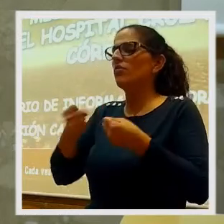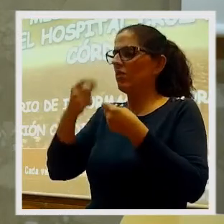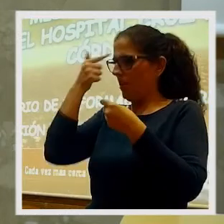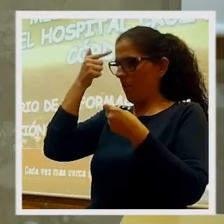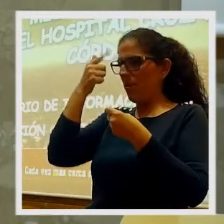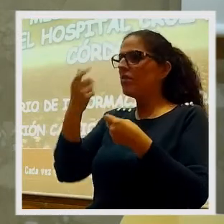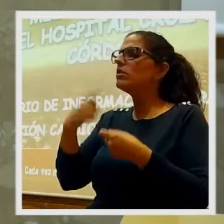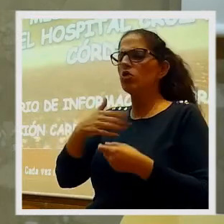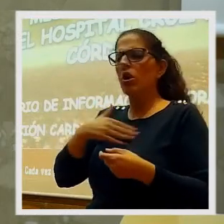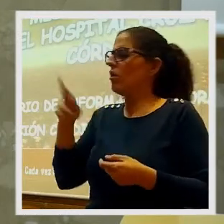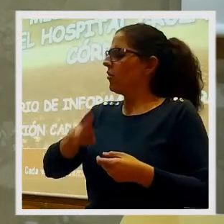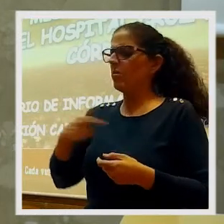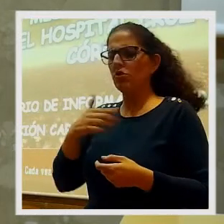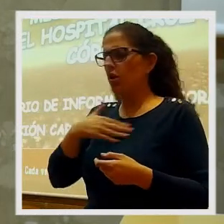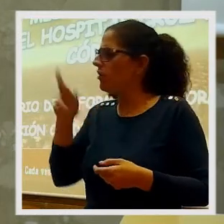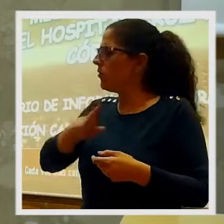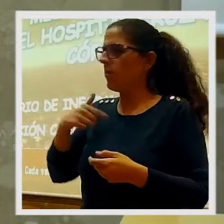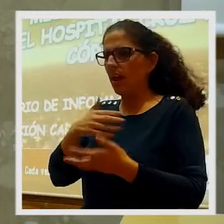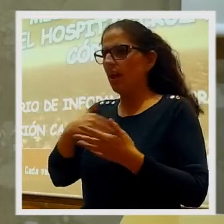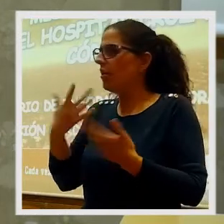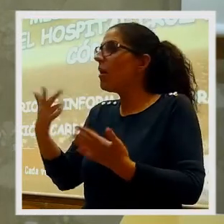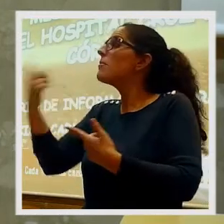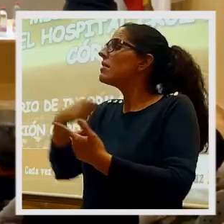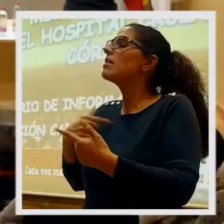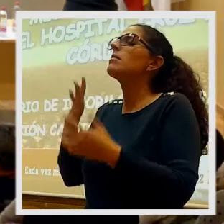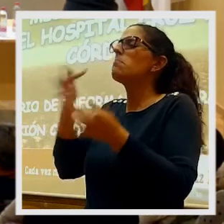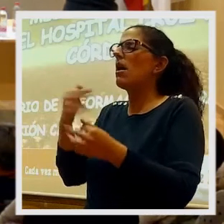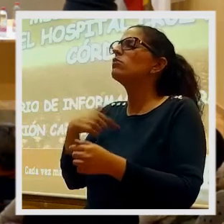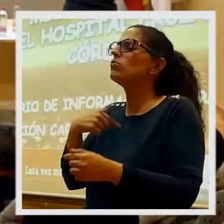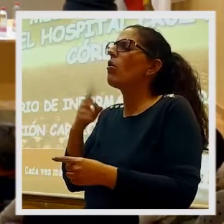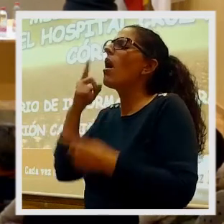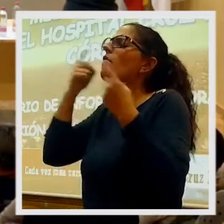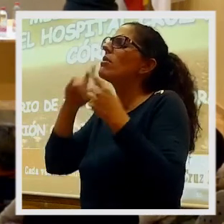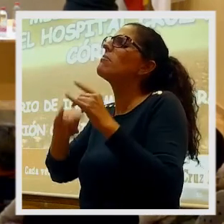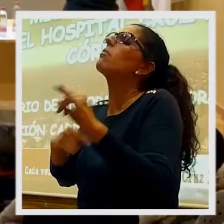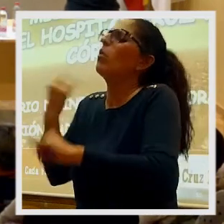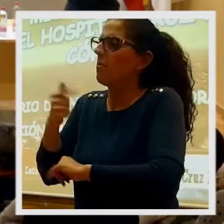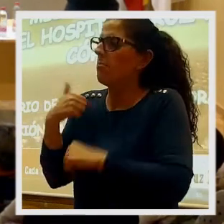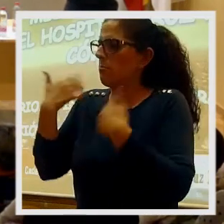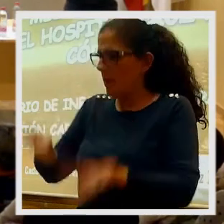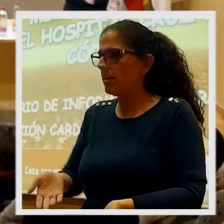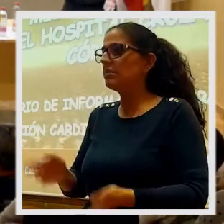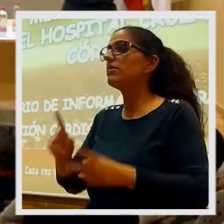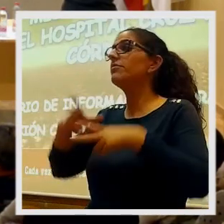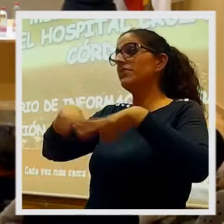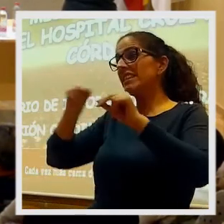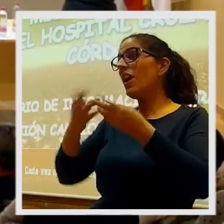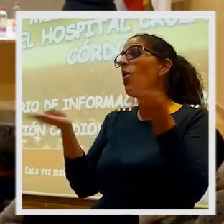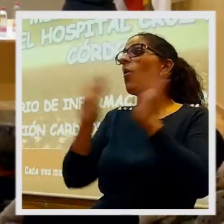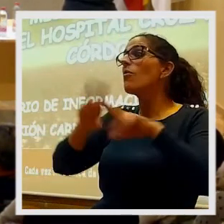Hay que querer curarse y hay que hacer lo que nos piden y un poquito más. Una vez en planta se da un gran salto de